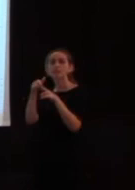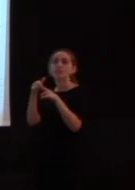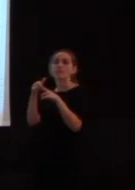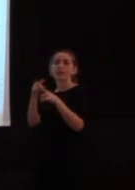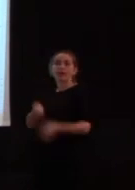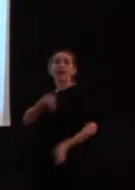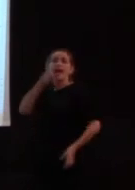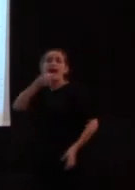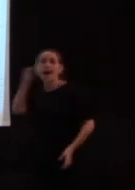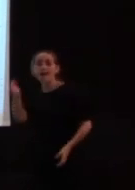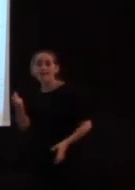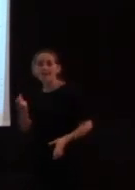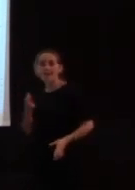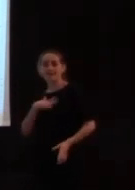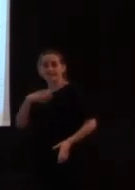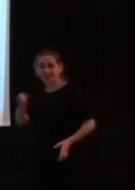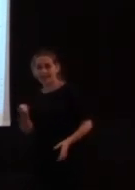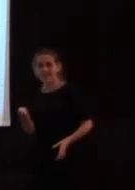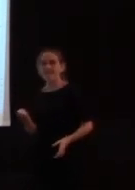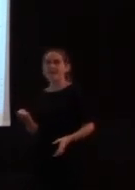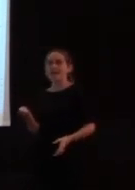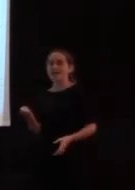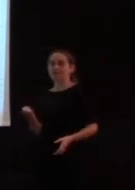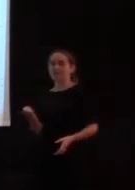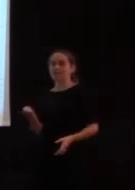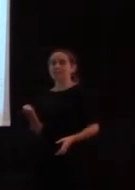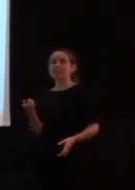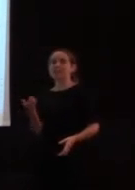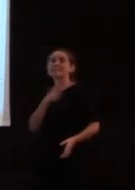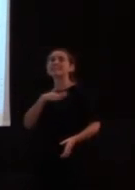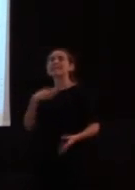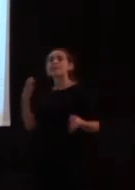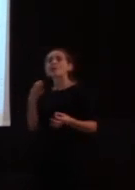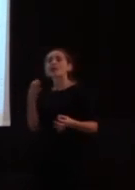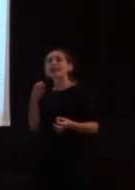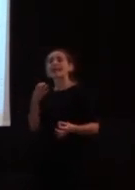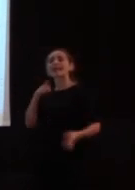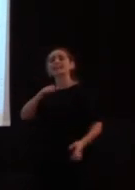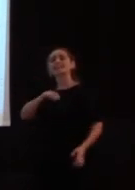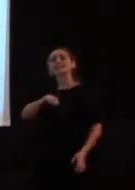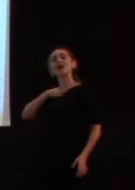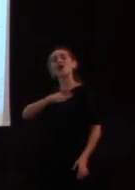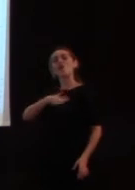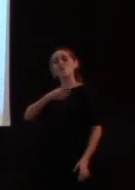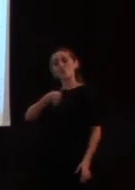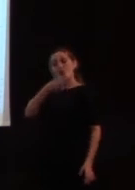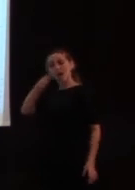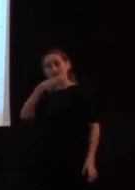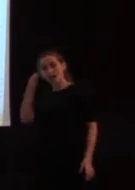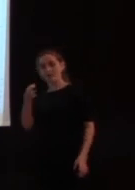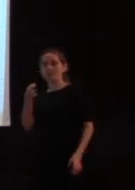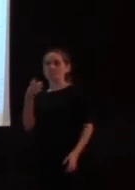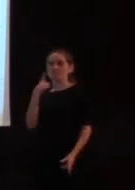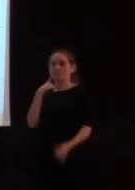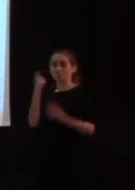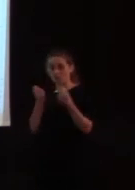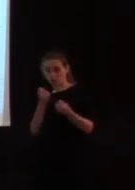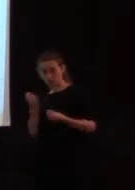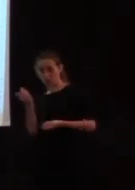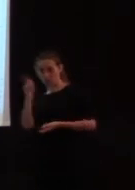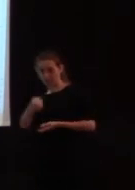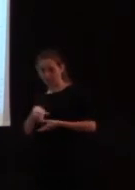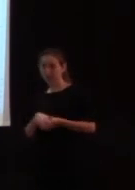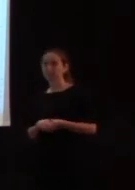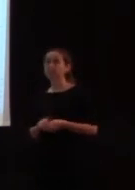nos interesa más que estén bien hablando que no este alto control que decíamos antes, ¿no? Y luego tenéis este otro